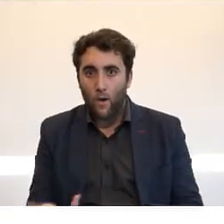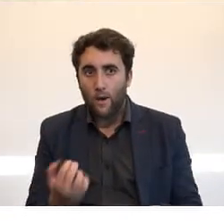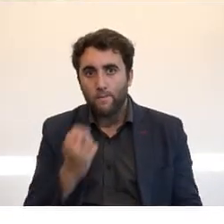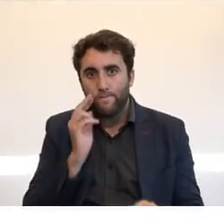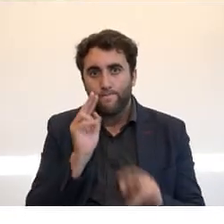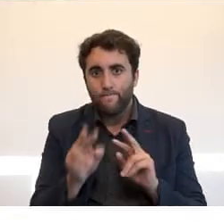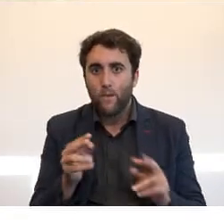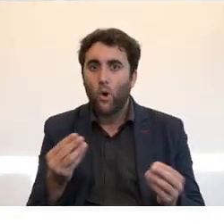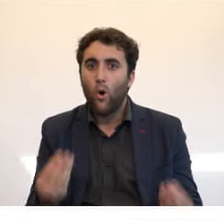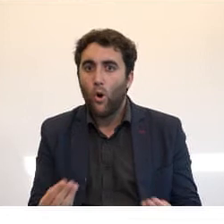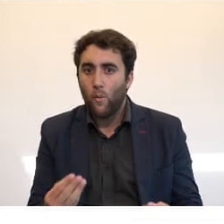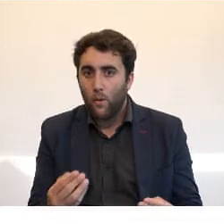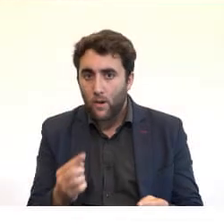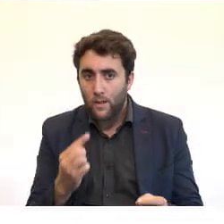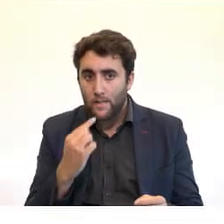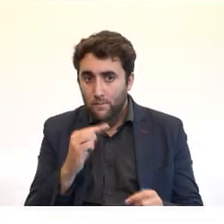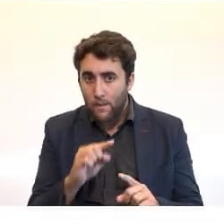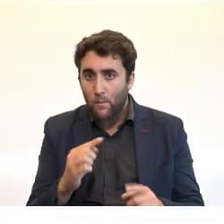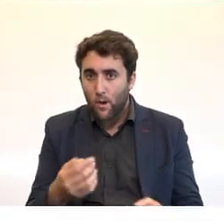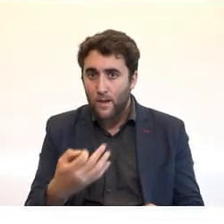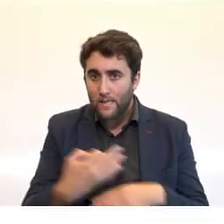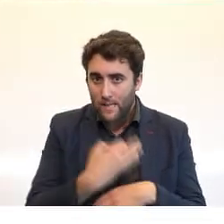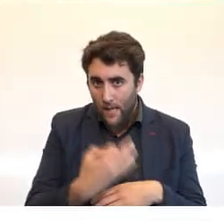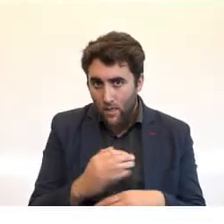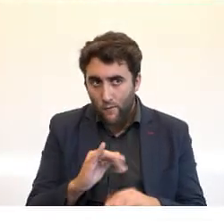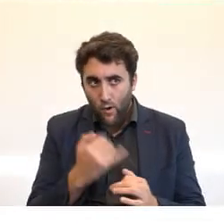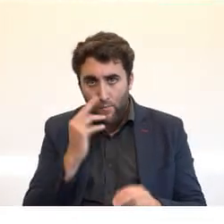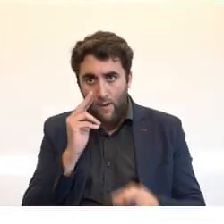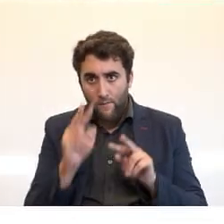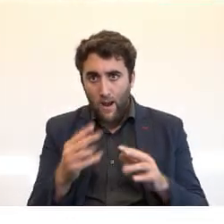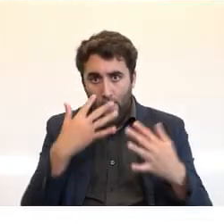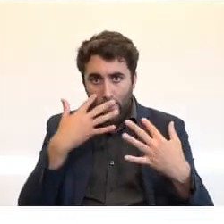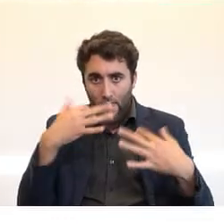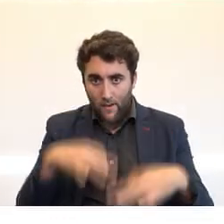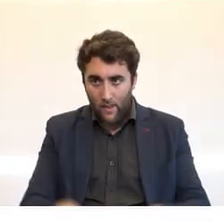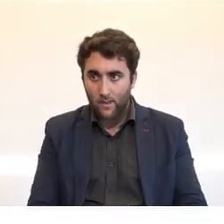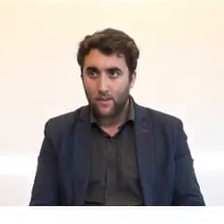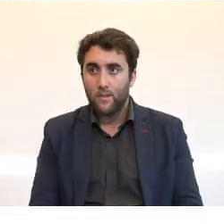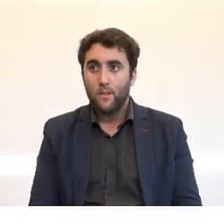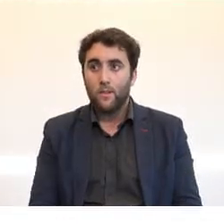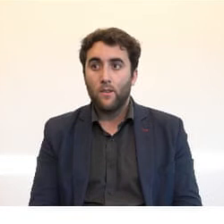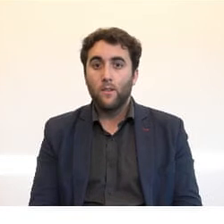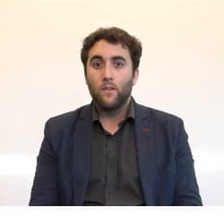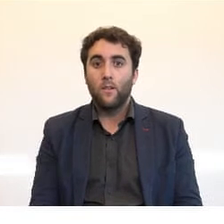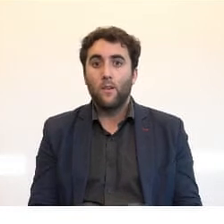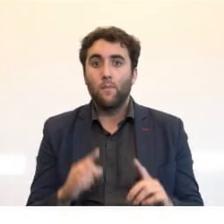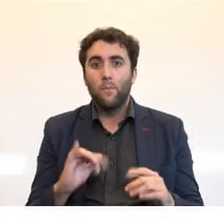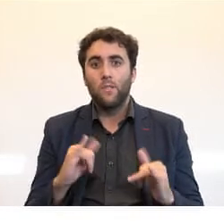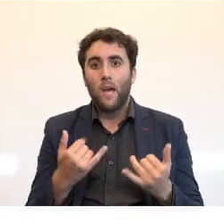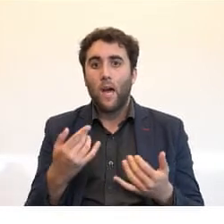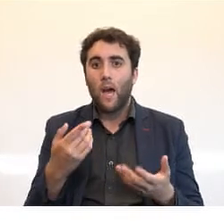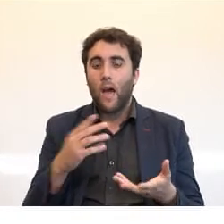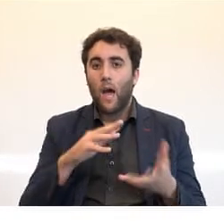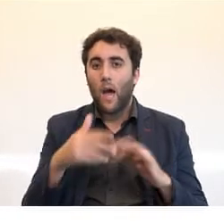a pensar si nos están enseñando a mirar. Si en esta sociedad de tantos inputs audiovisuales,